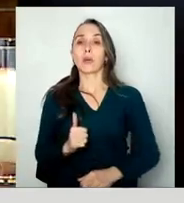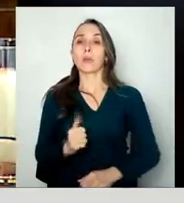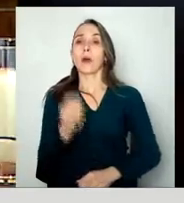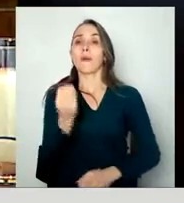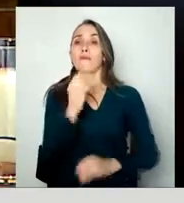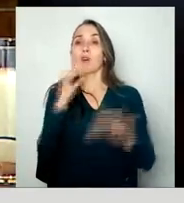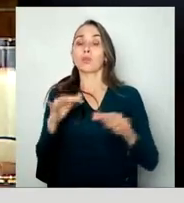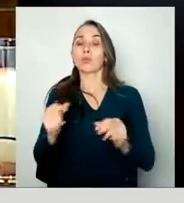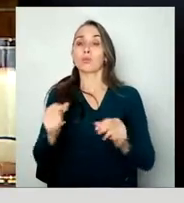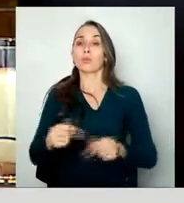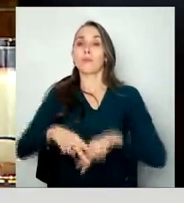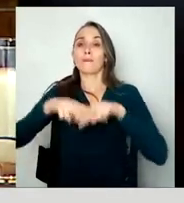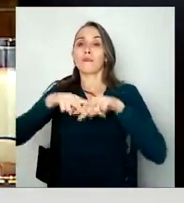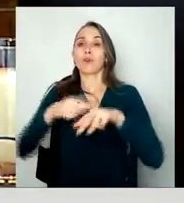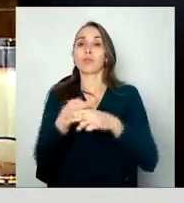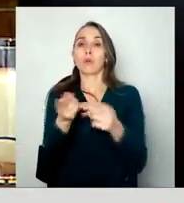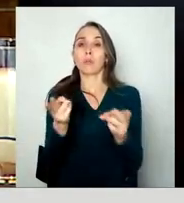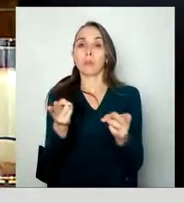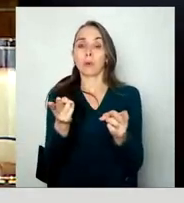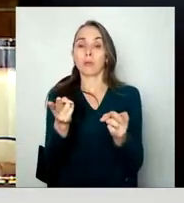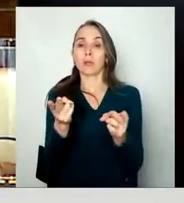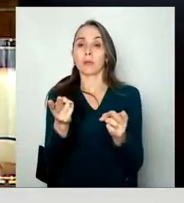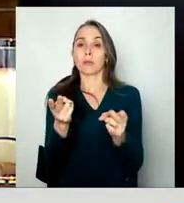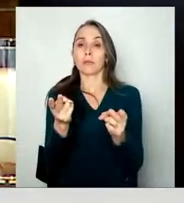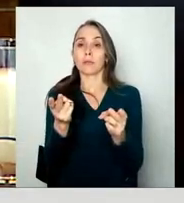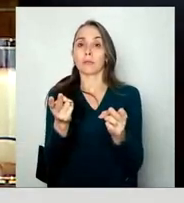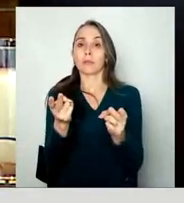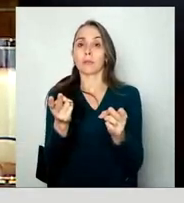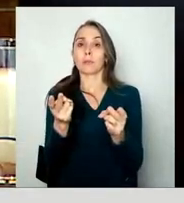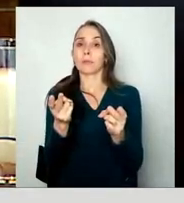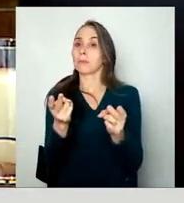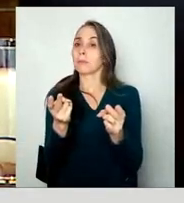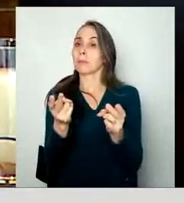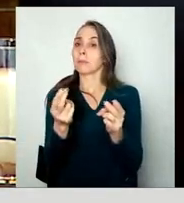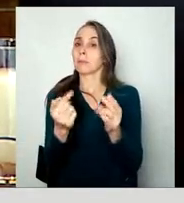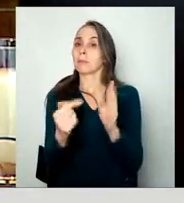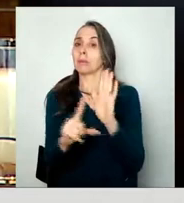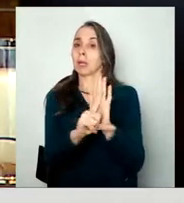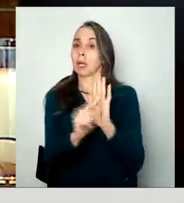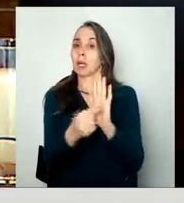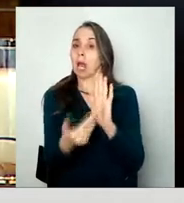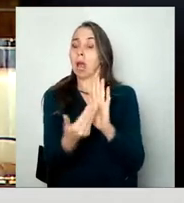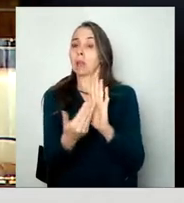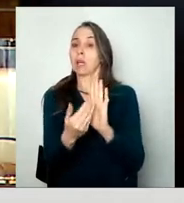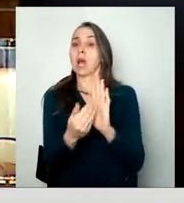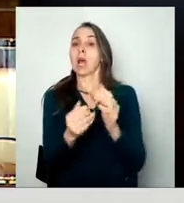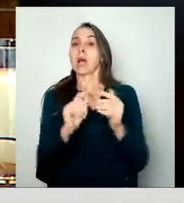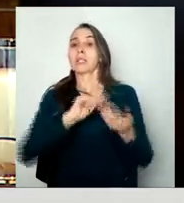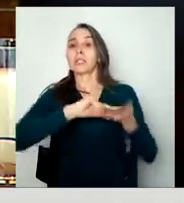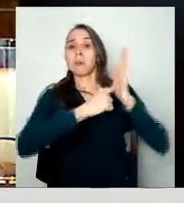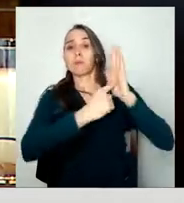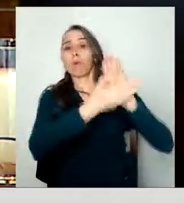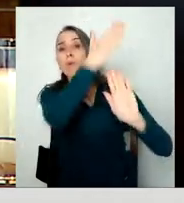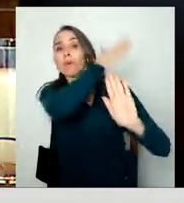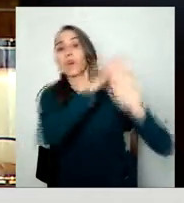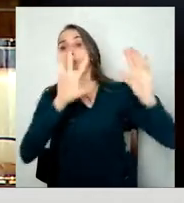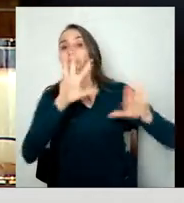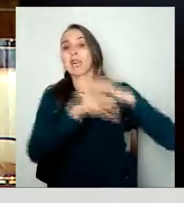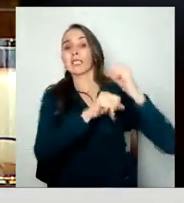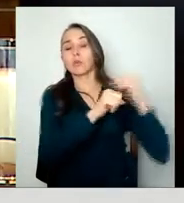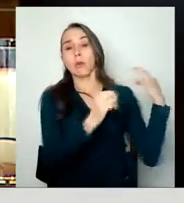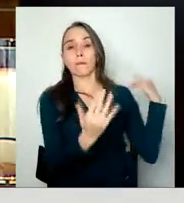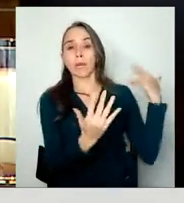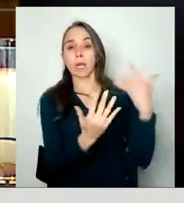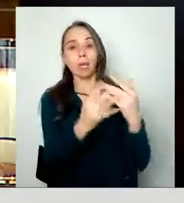los recursos públicos por lo demás Cabe destacar que la actual legislación tiene 19 años y que durante este periodo se han detectado una serie